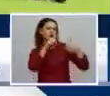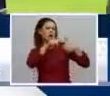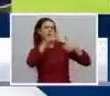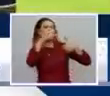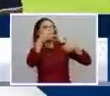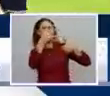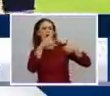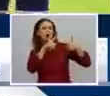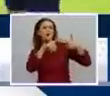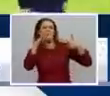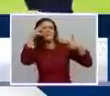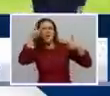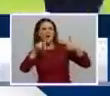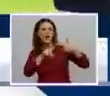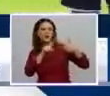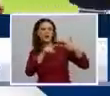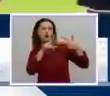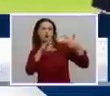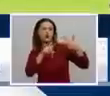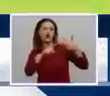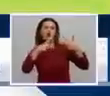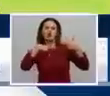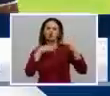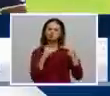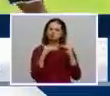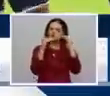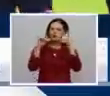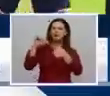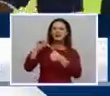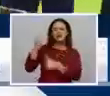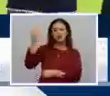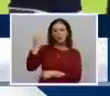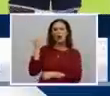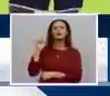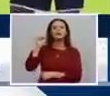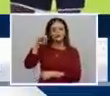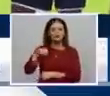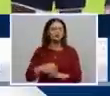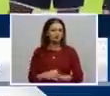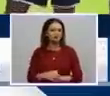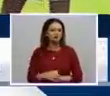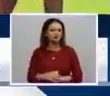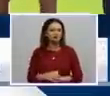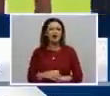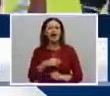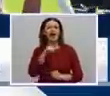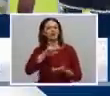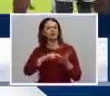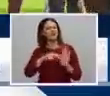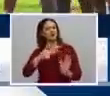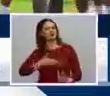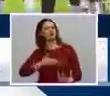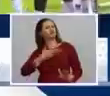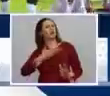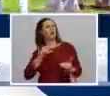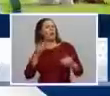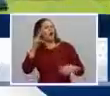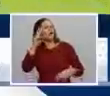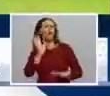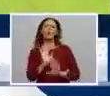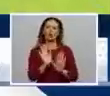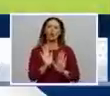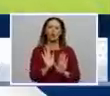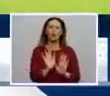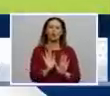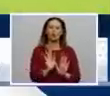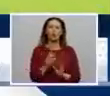Unidos y México, y fuimos superiores en Centroamérica. Eso está claro. O sea, yo creo que eso no es aires de grandeza, ni es jugar de vivo, ni